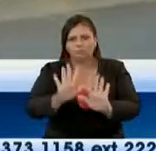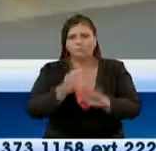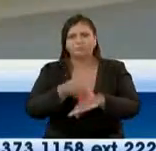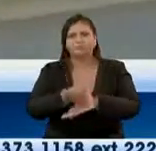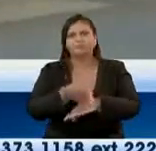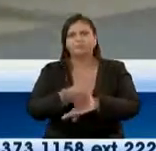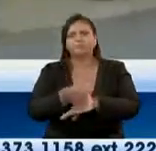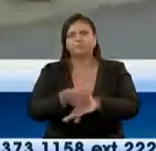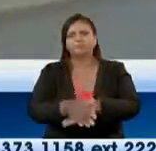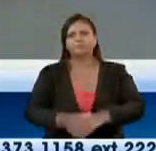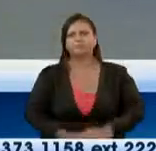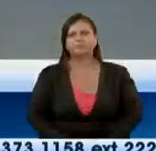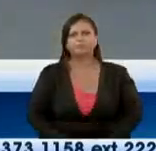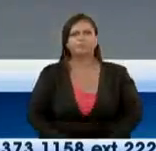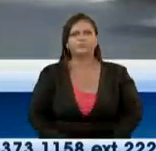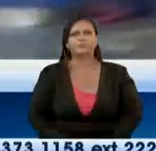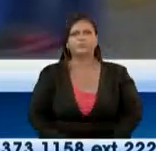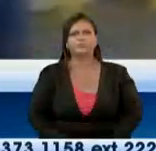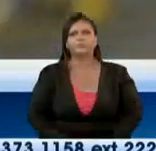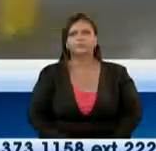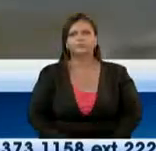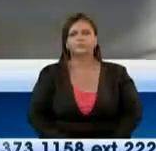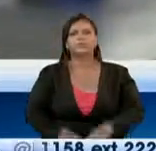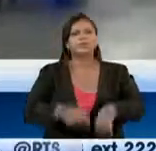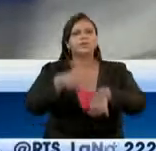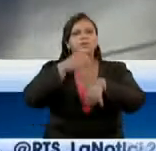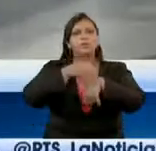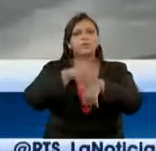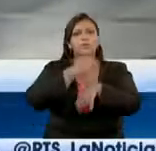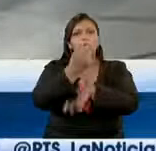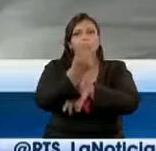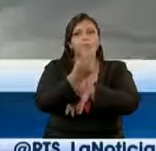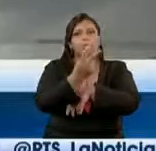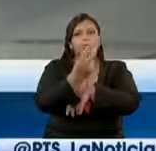que ellos